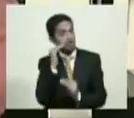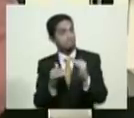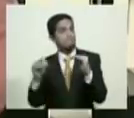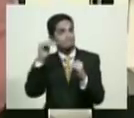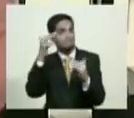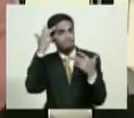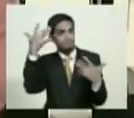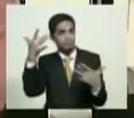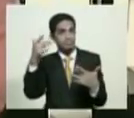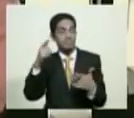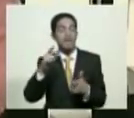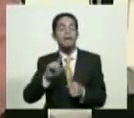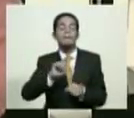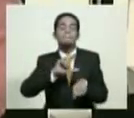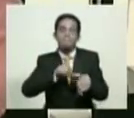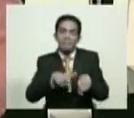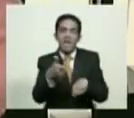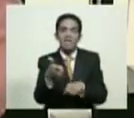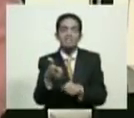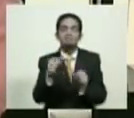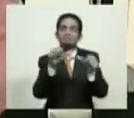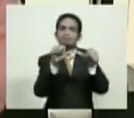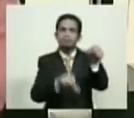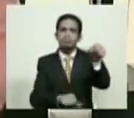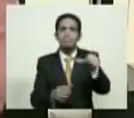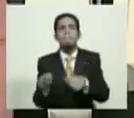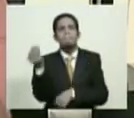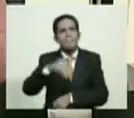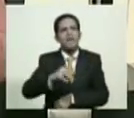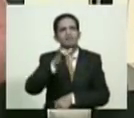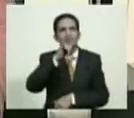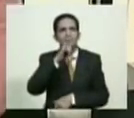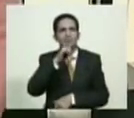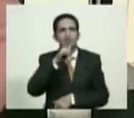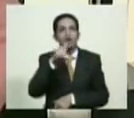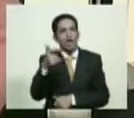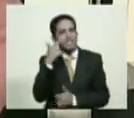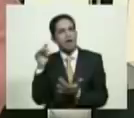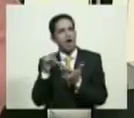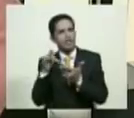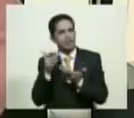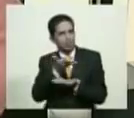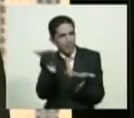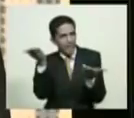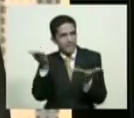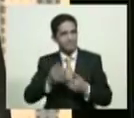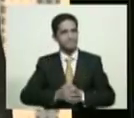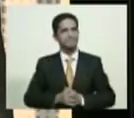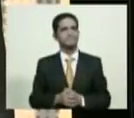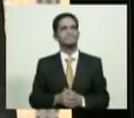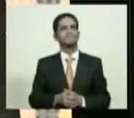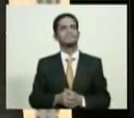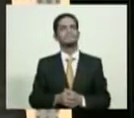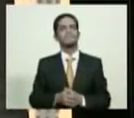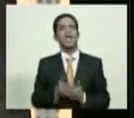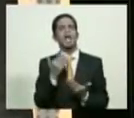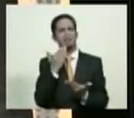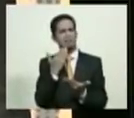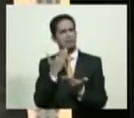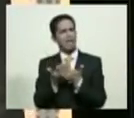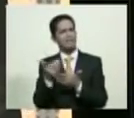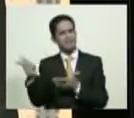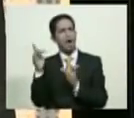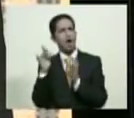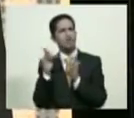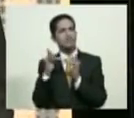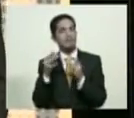supuesto, más adelante en otras emisiones estaremos llevándoles más detalles. Es la información, devuelvo el contacto. Adelante. Gracias, nuestra compañera Graya Casella,